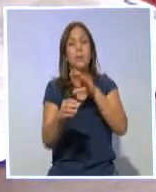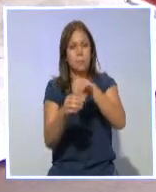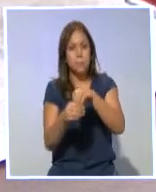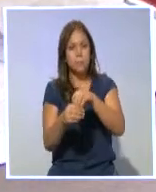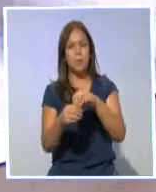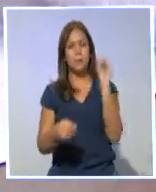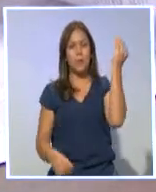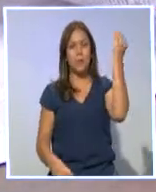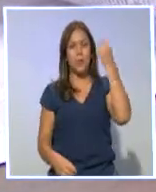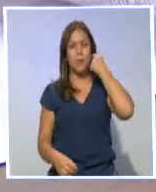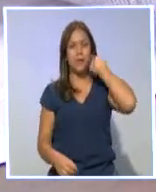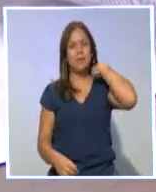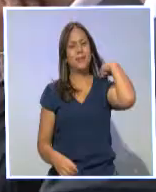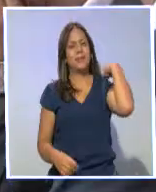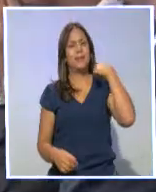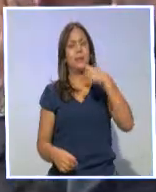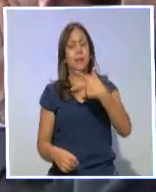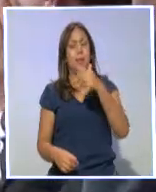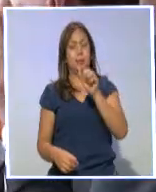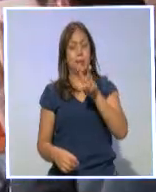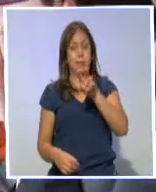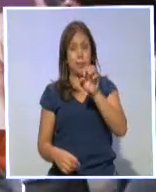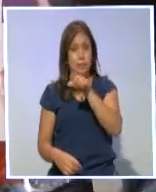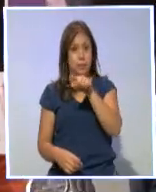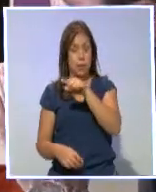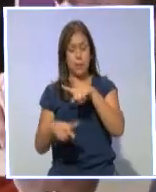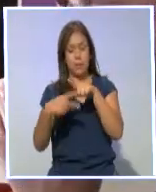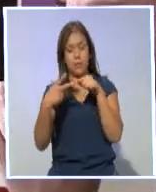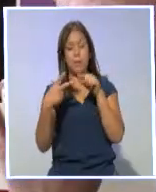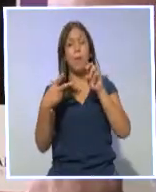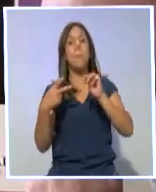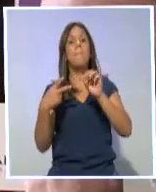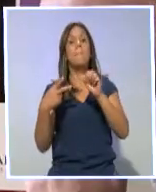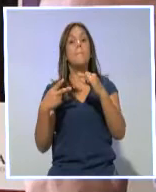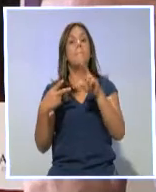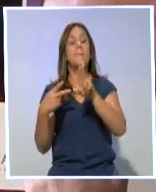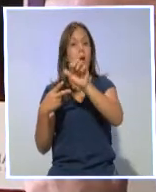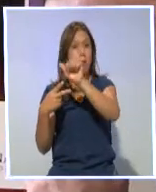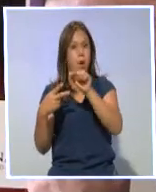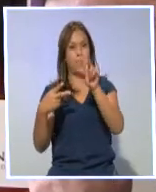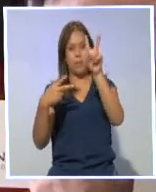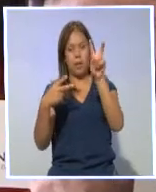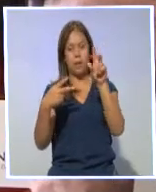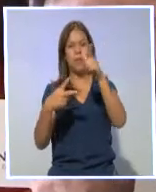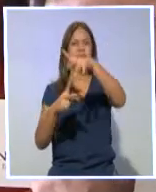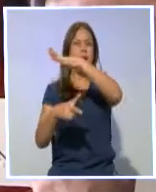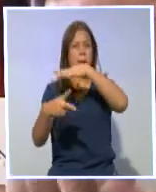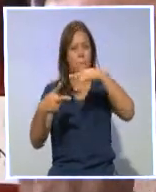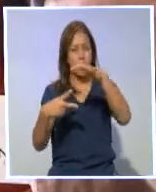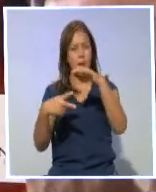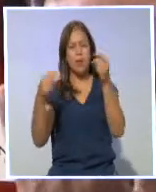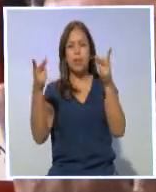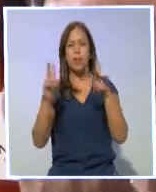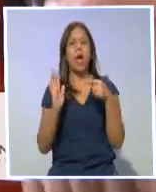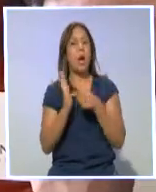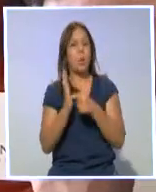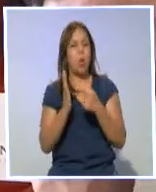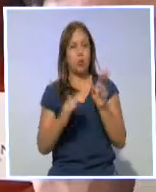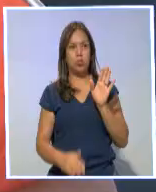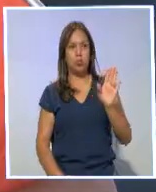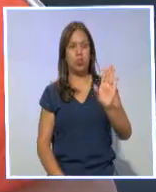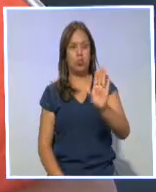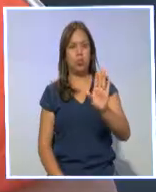participaron las jóvenes María Belén Chávez y Alexandra Magua, cada una de ellas en temas como medio ambiente e impuestos